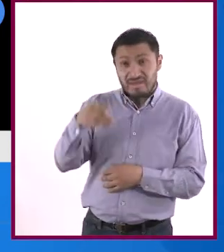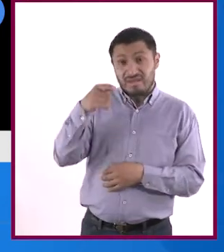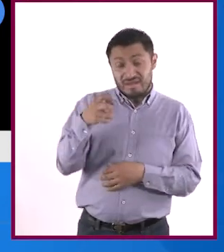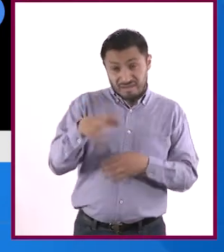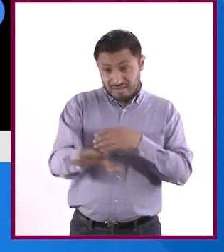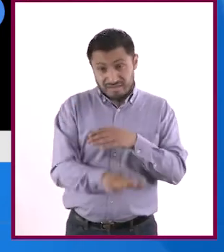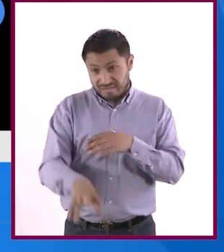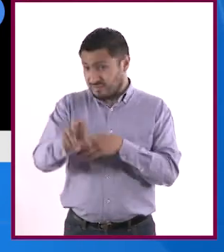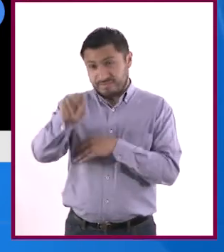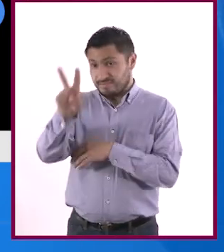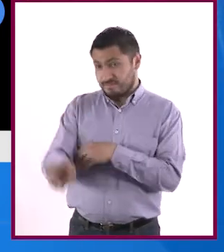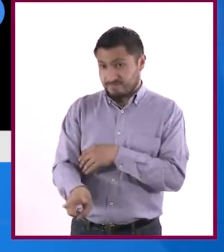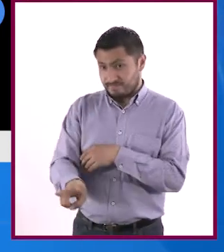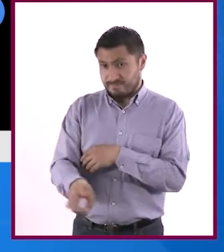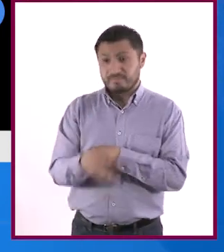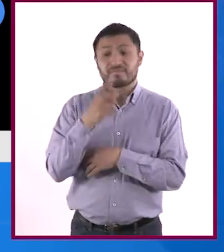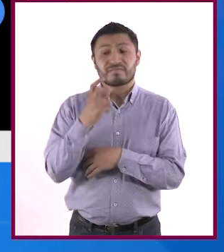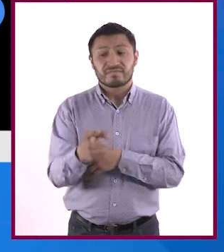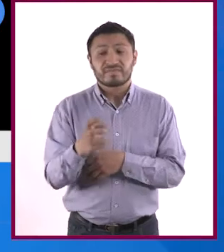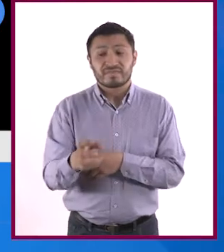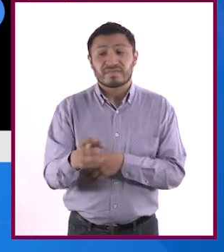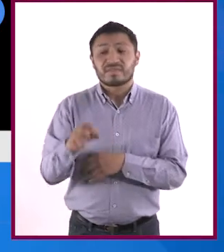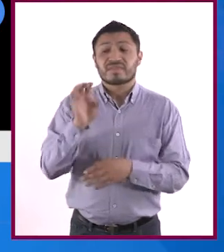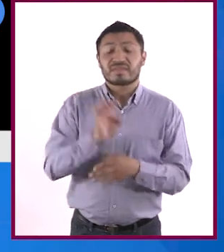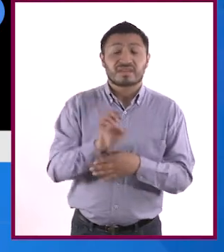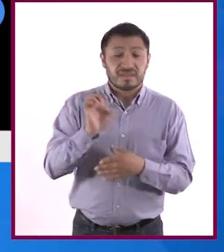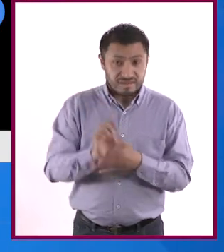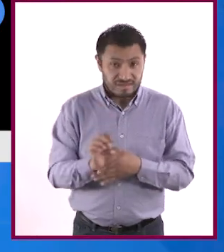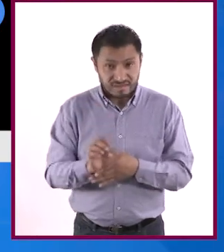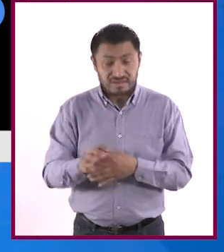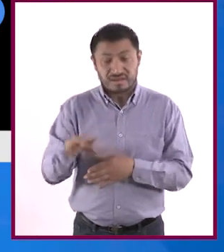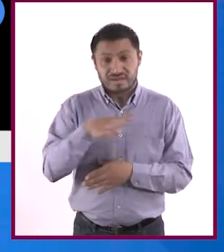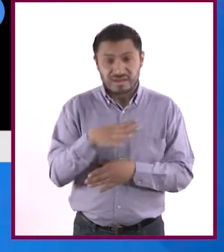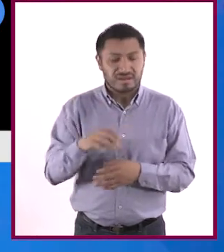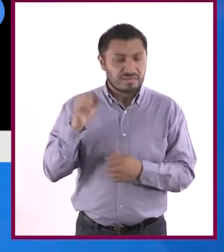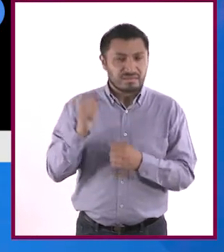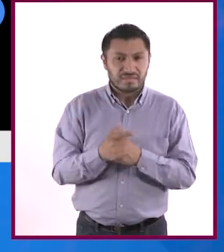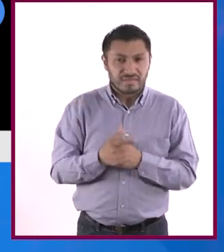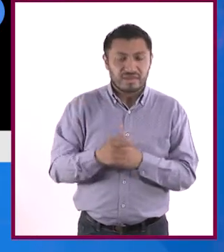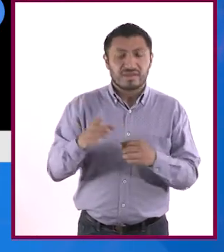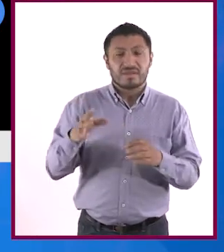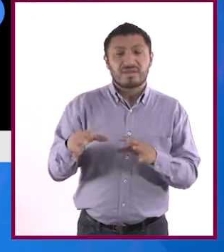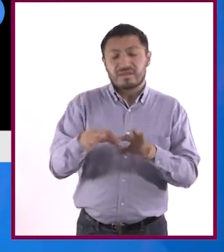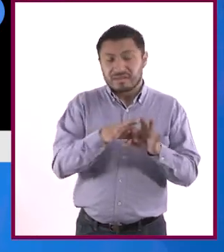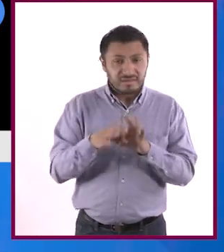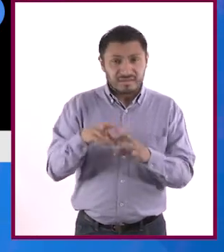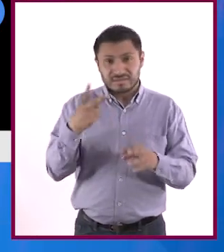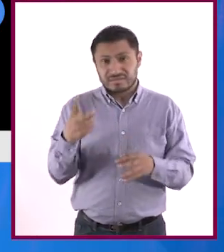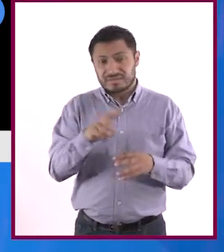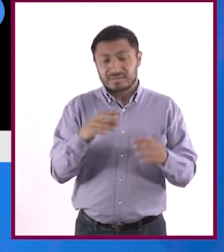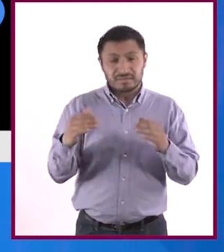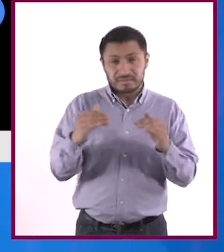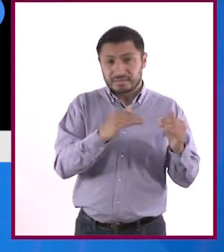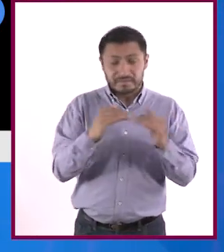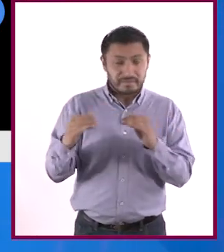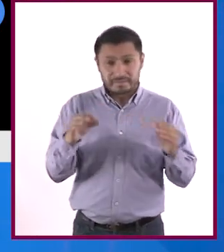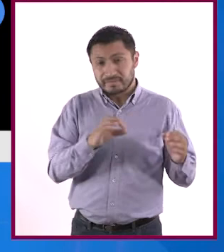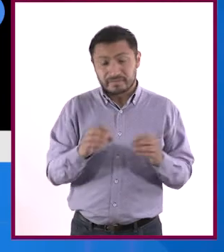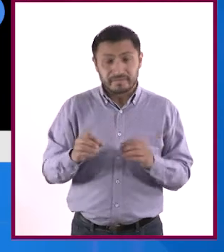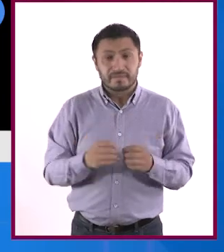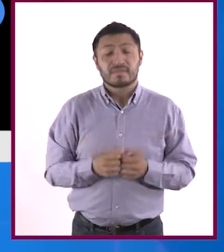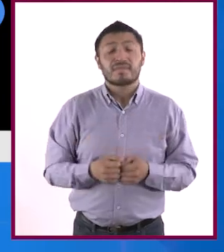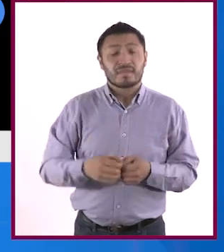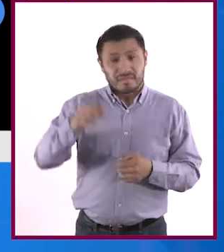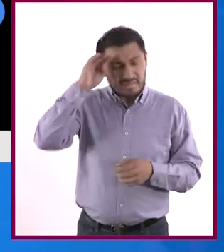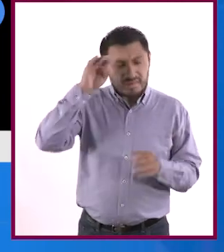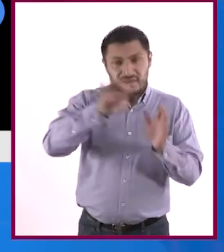base no es cierta, ¿no? Y entonces hay un momento en el que coexisten ambos paradigmas. Pensemos en el